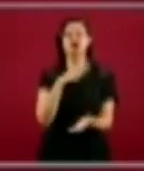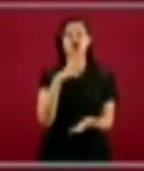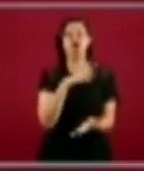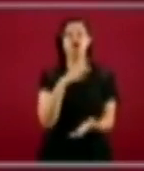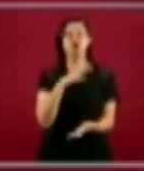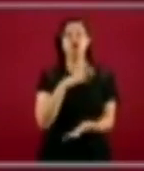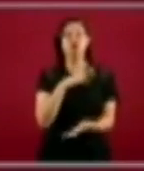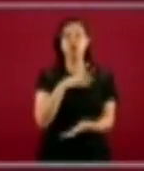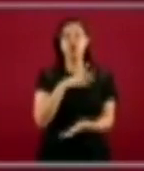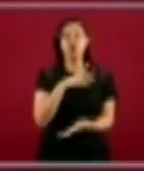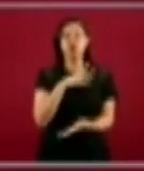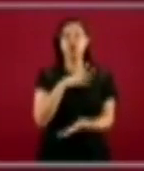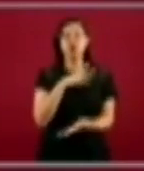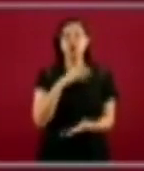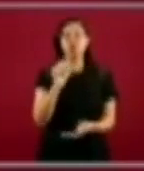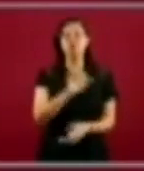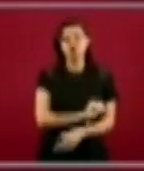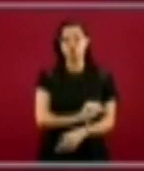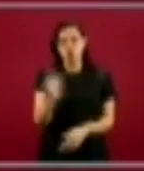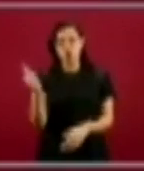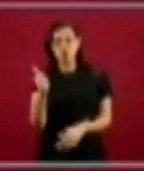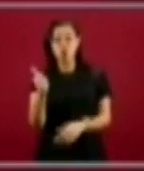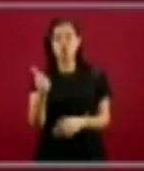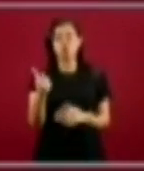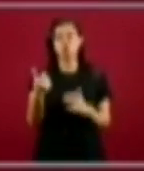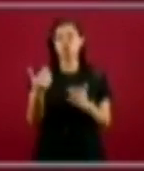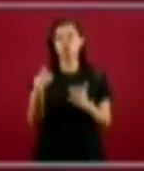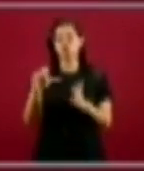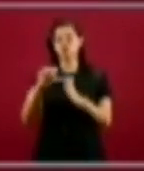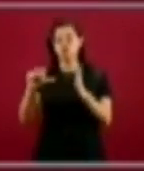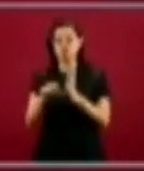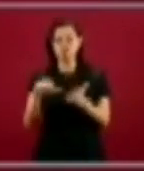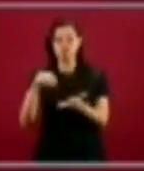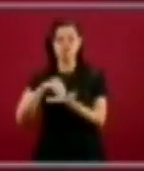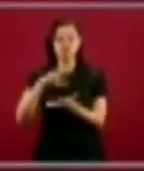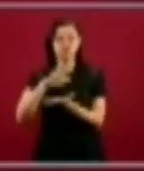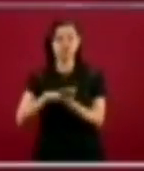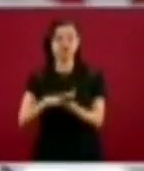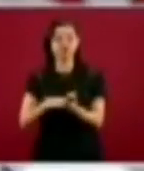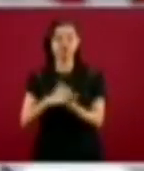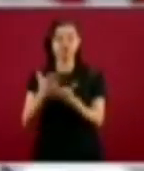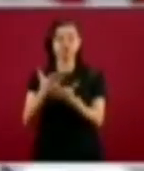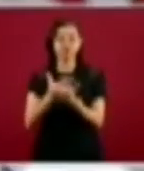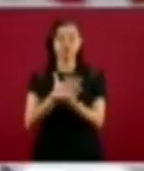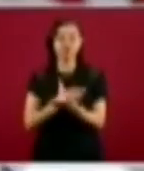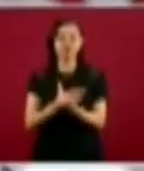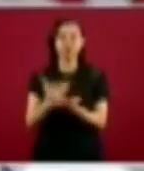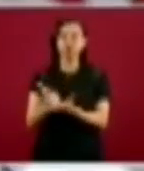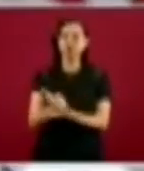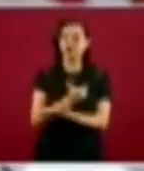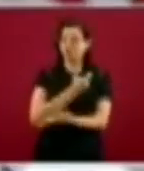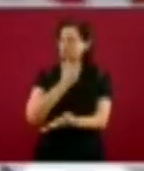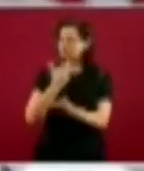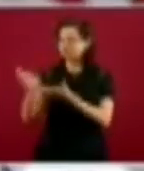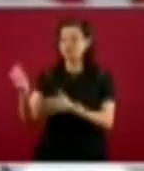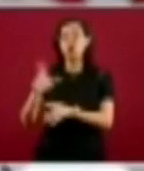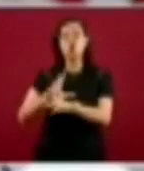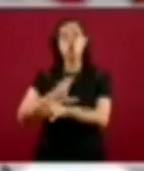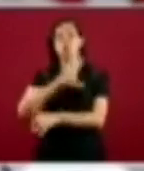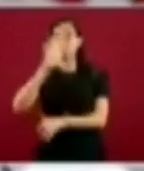una norma que establece que es el salario